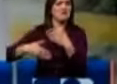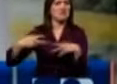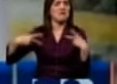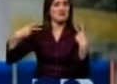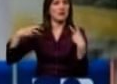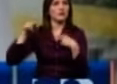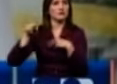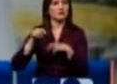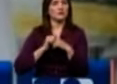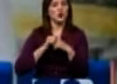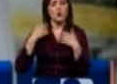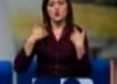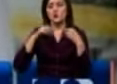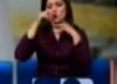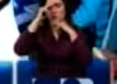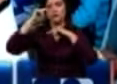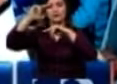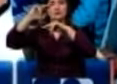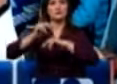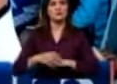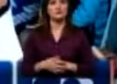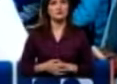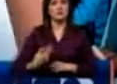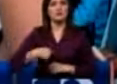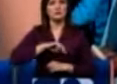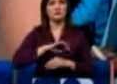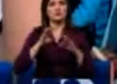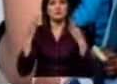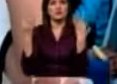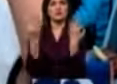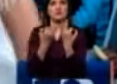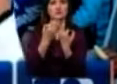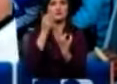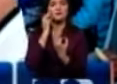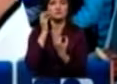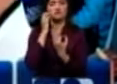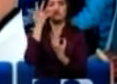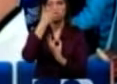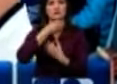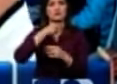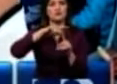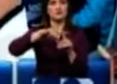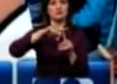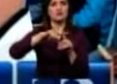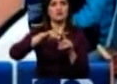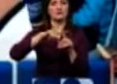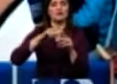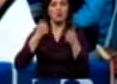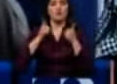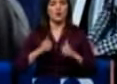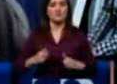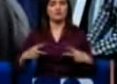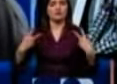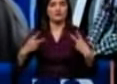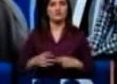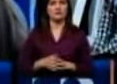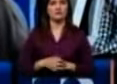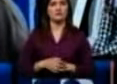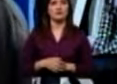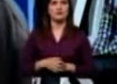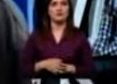quien ha recibido muchos homenajes. Para nosotros como familia es una experiencia muy bonita todavía tenerle a mi abuelita con vida. Mi